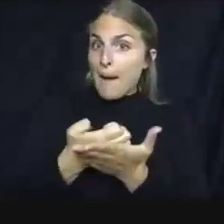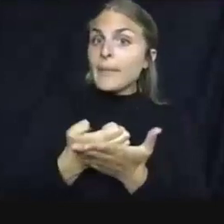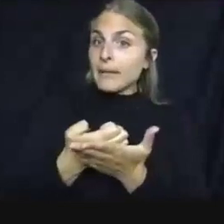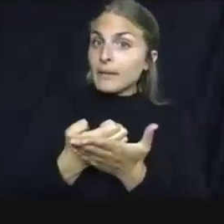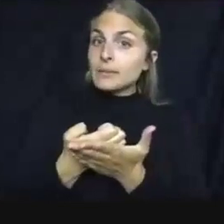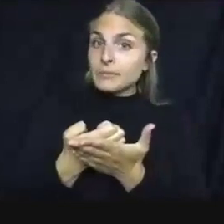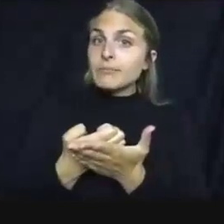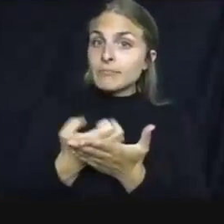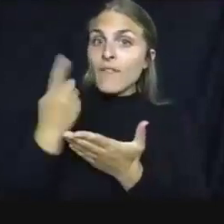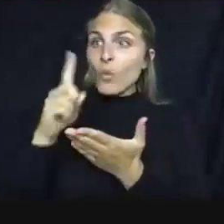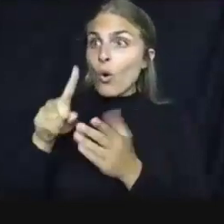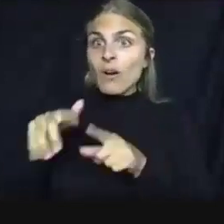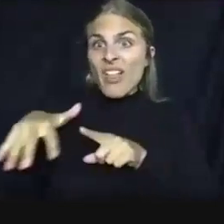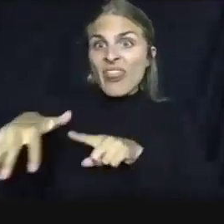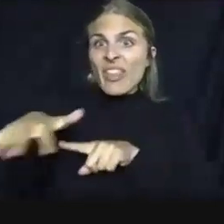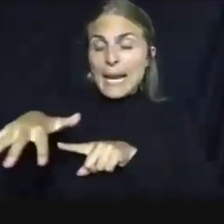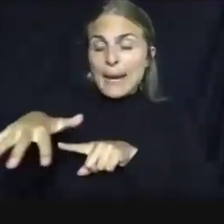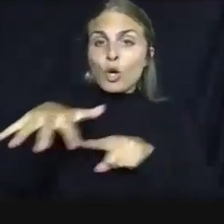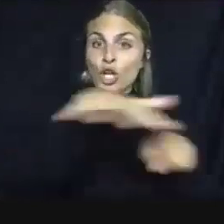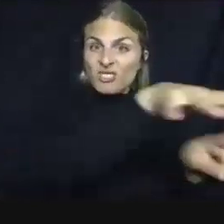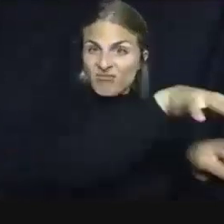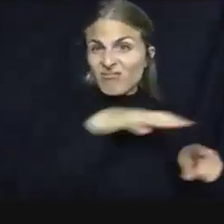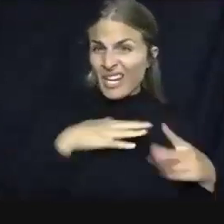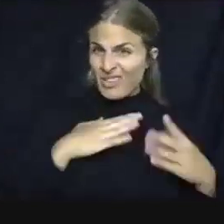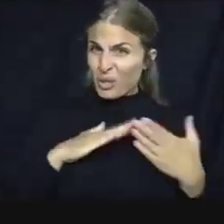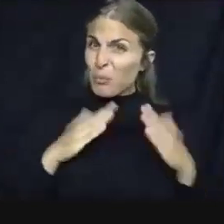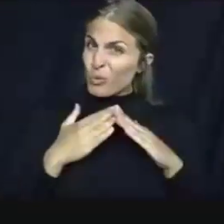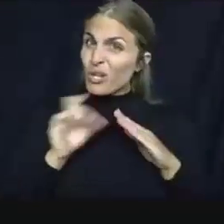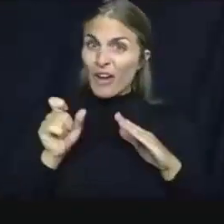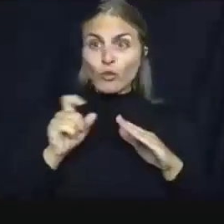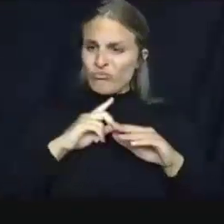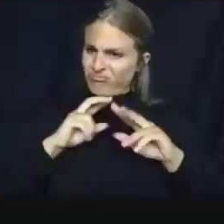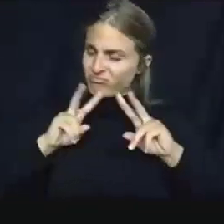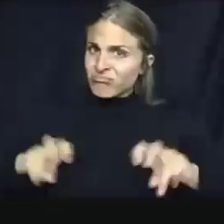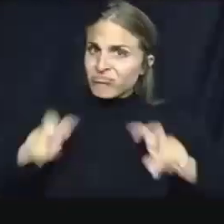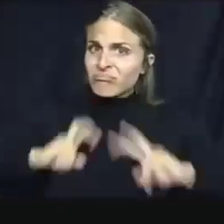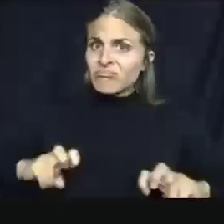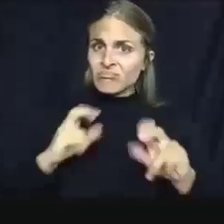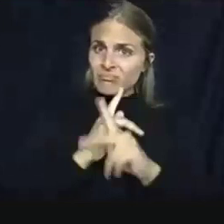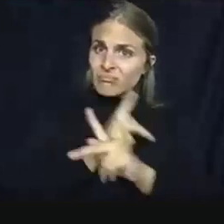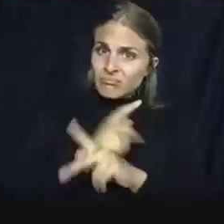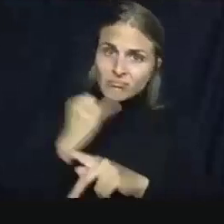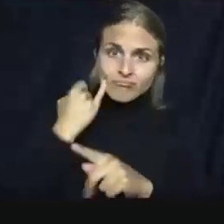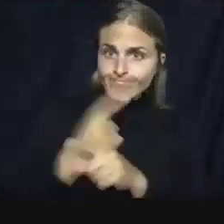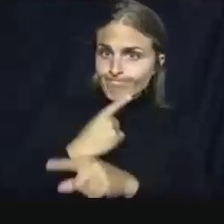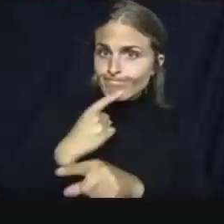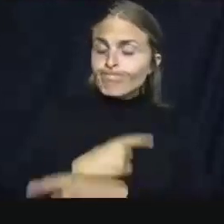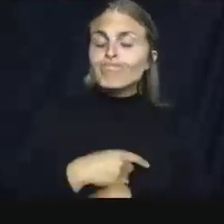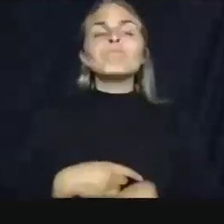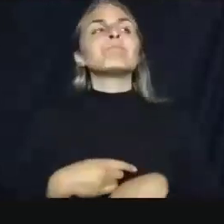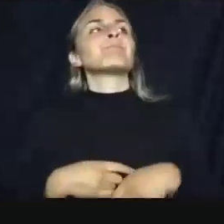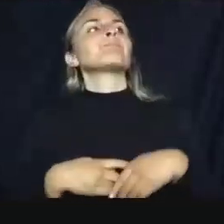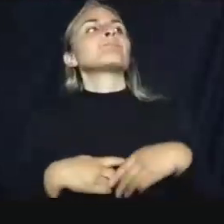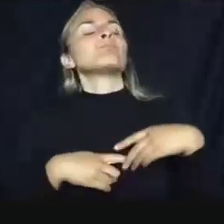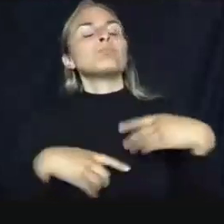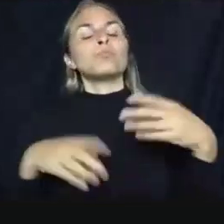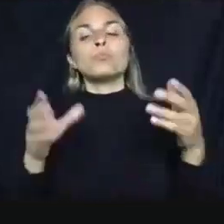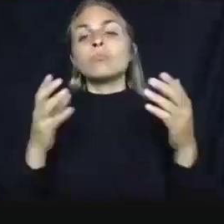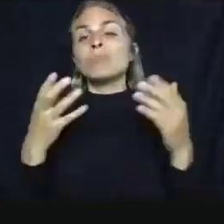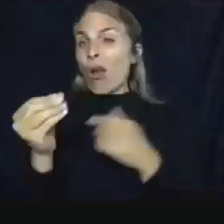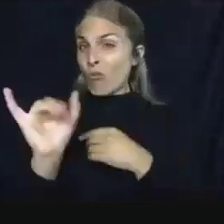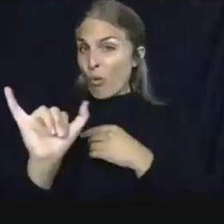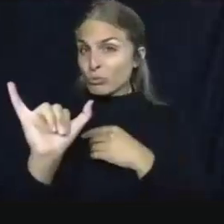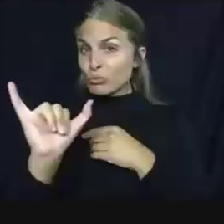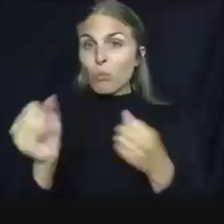en la comunidad, hay también otros impactos sociales y económicos que hay que